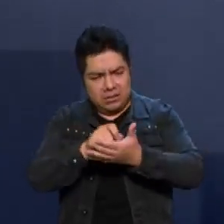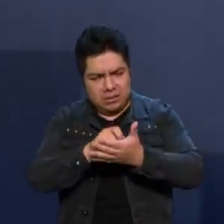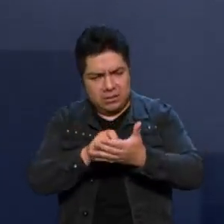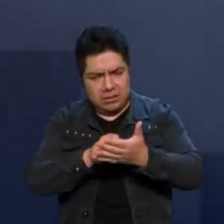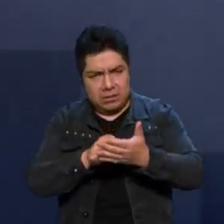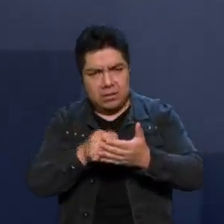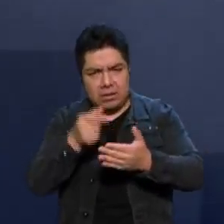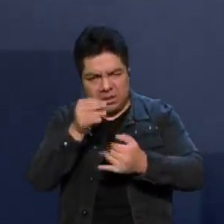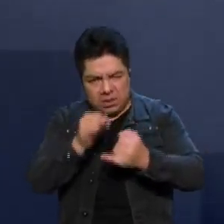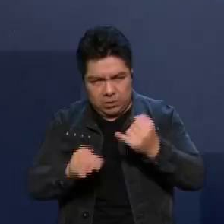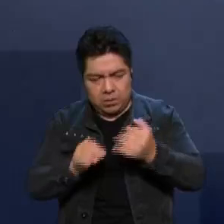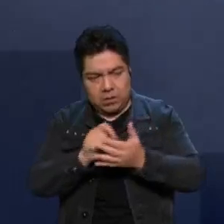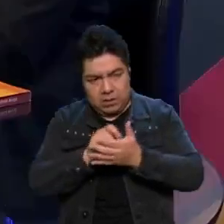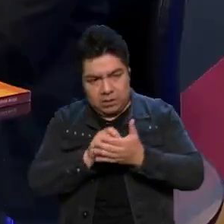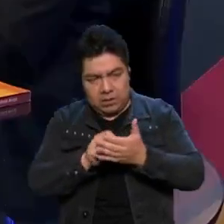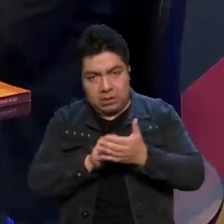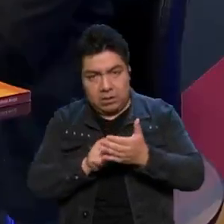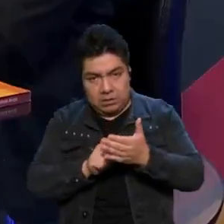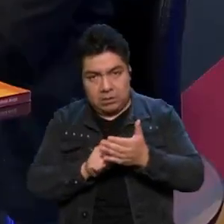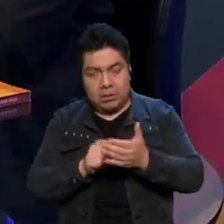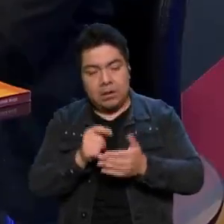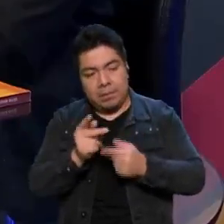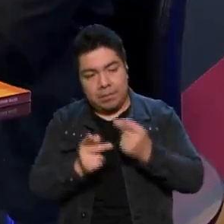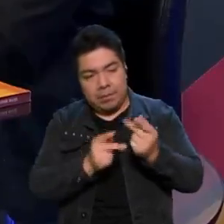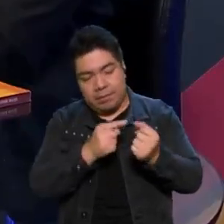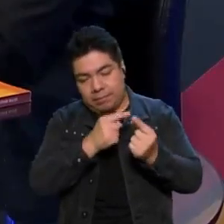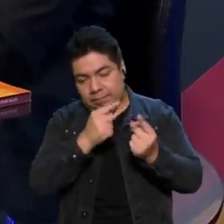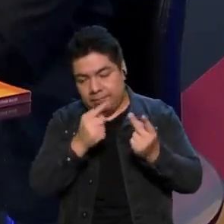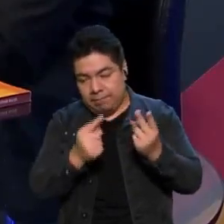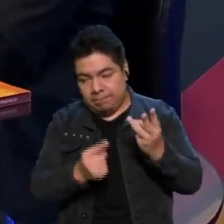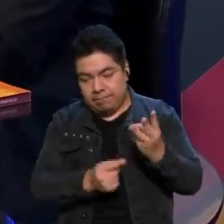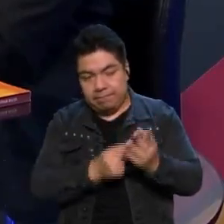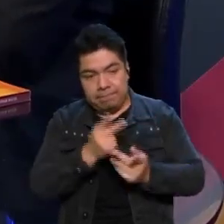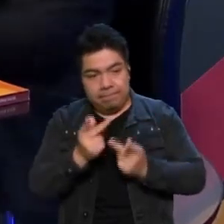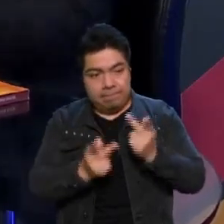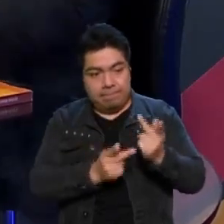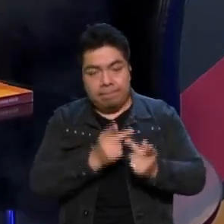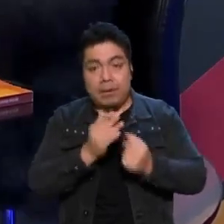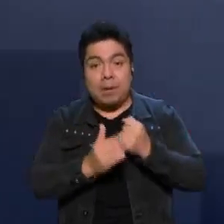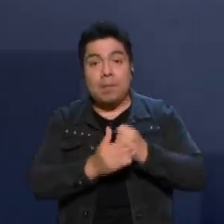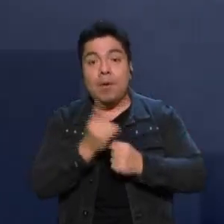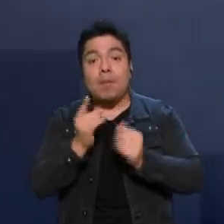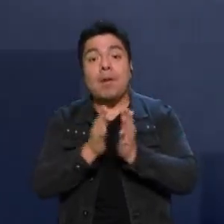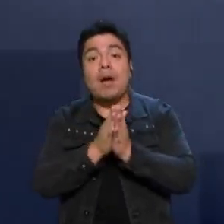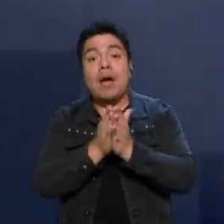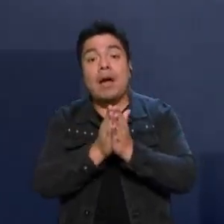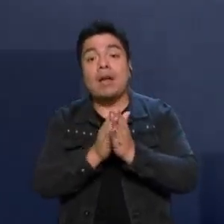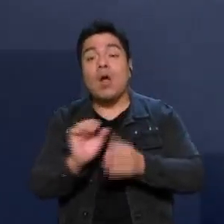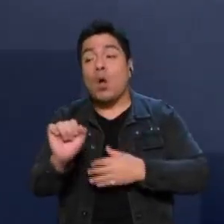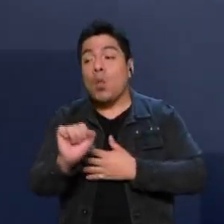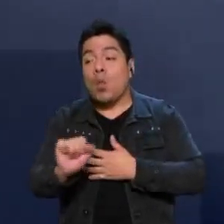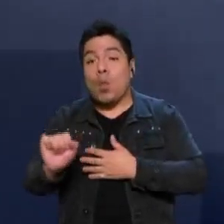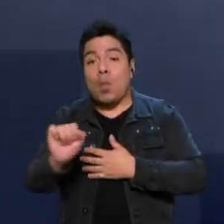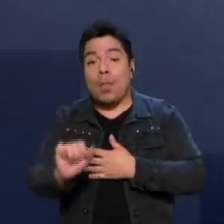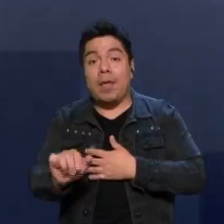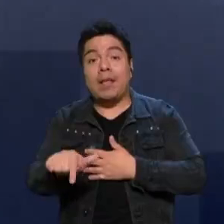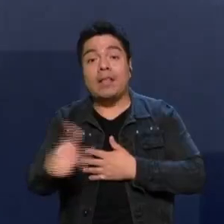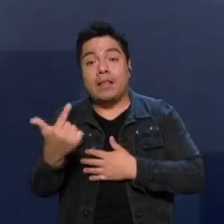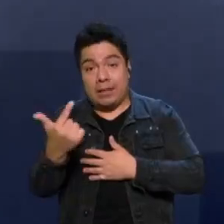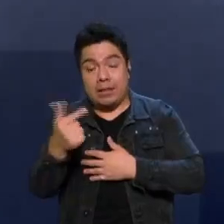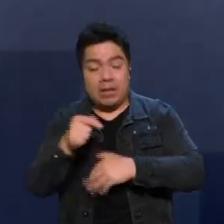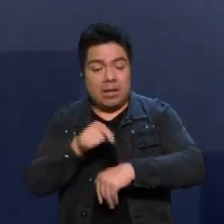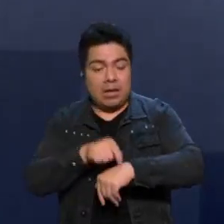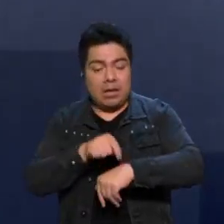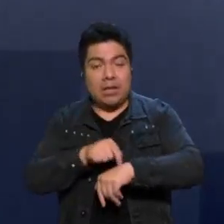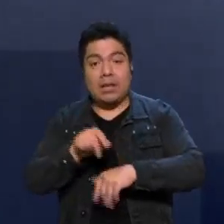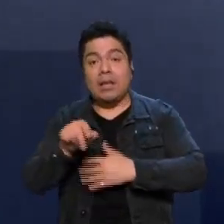libro que has escrito, y pues ahora yo te voy a hacer a ti un par de preguntas. Ay, muchas porque gracias. Porque este libro se presenta el sábado 12 a